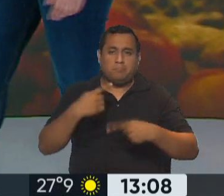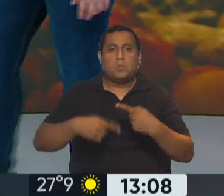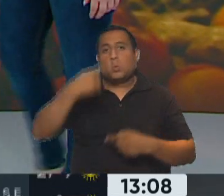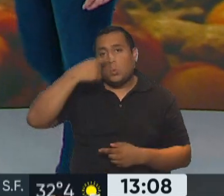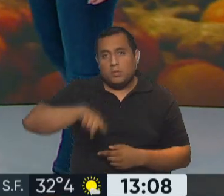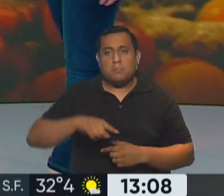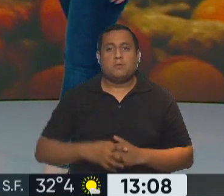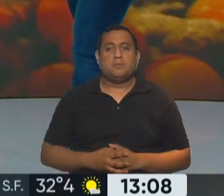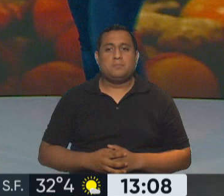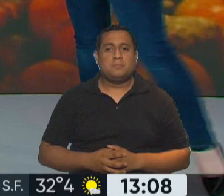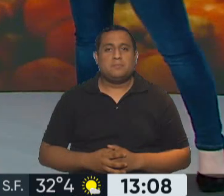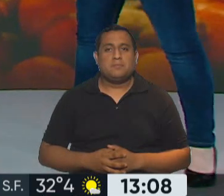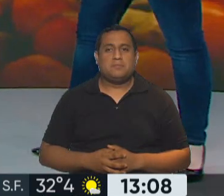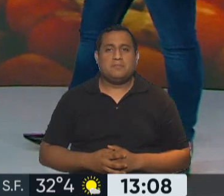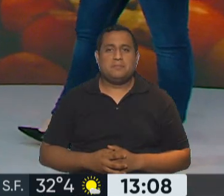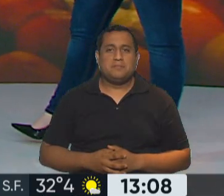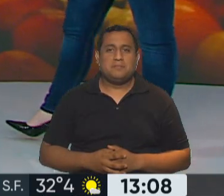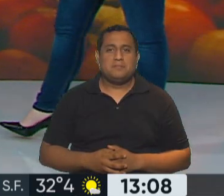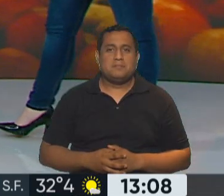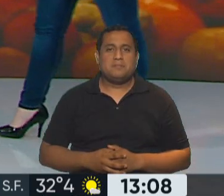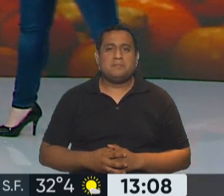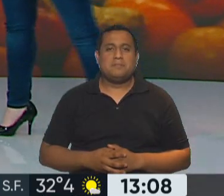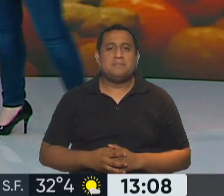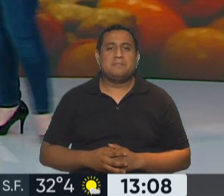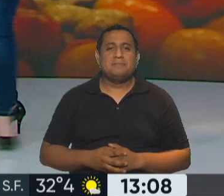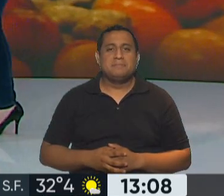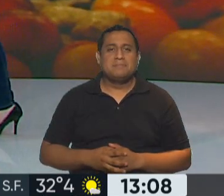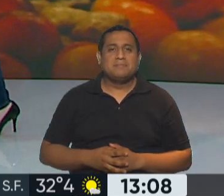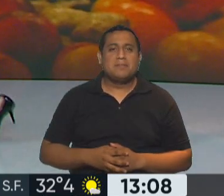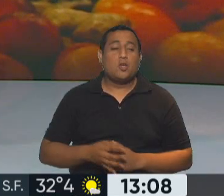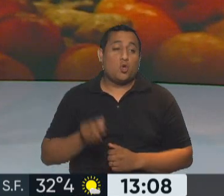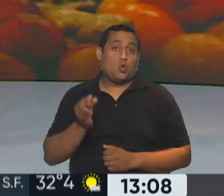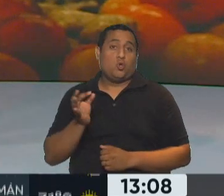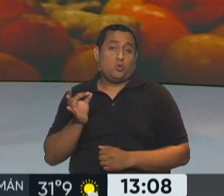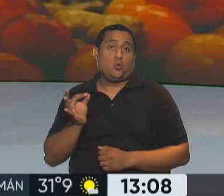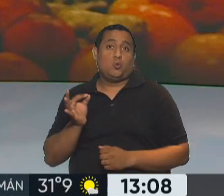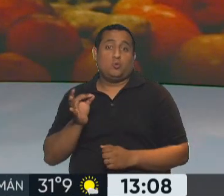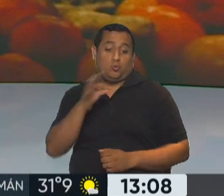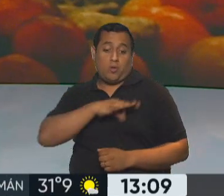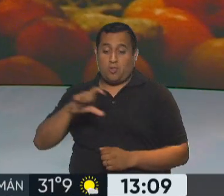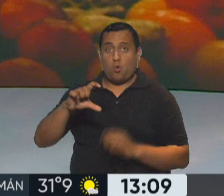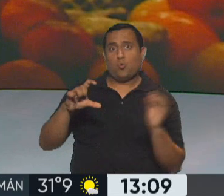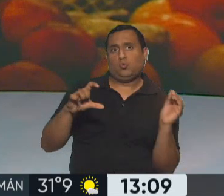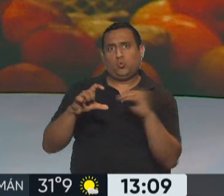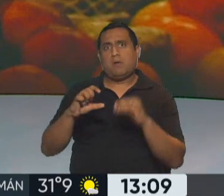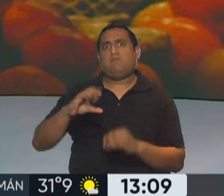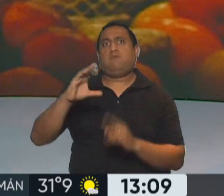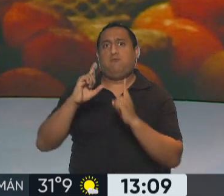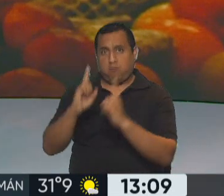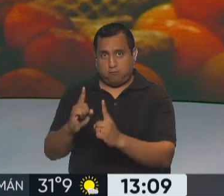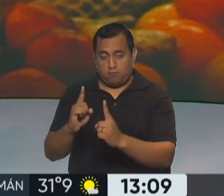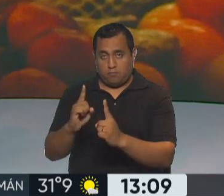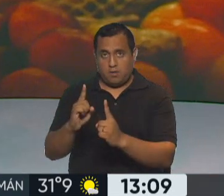último, bueno, ¿por qué una suma fija no afecta a la actividad de las empresas? Porque esto no es suma